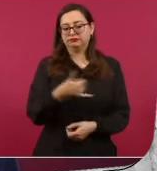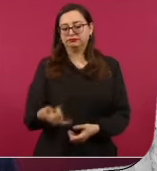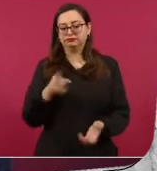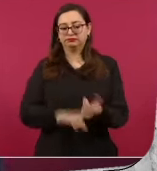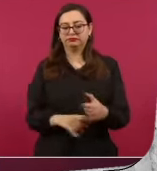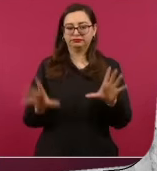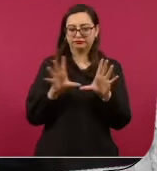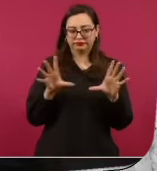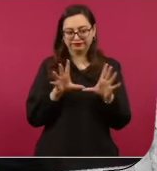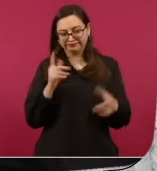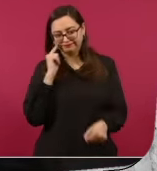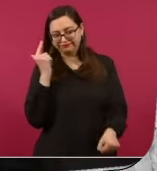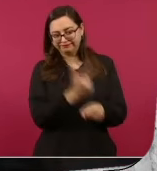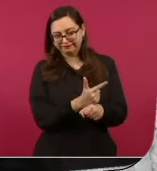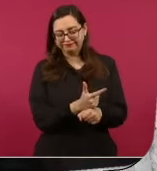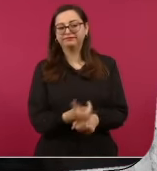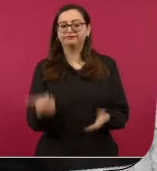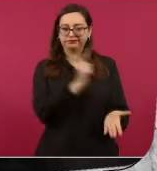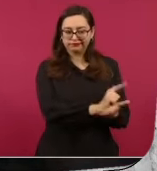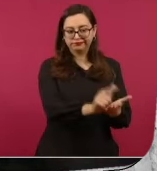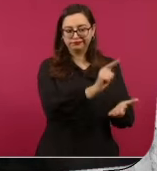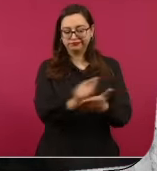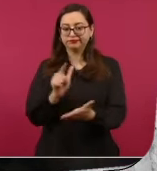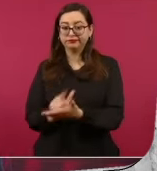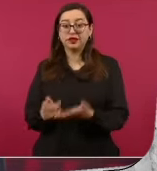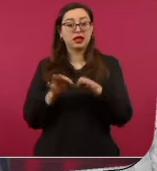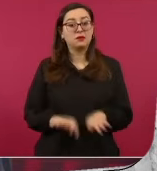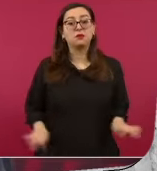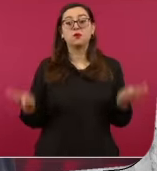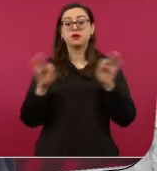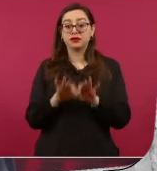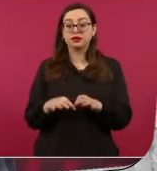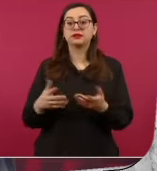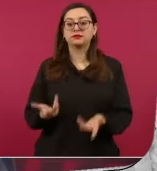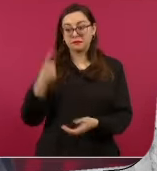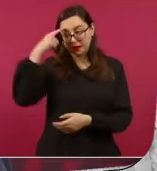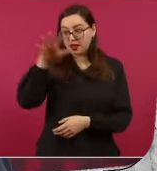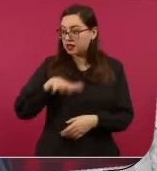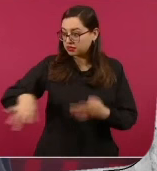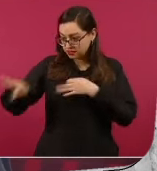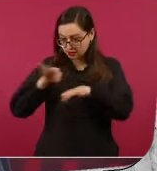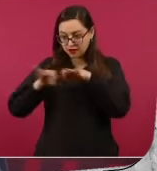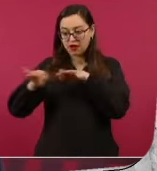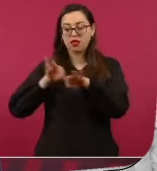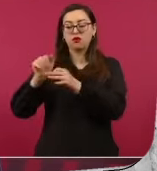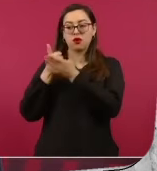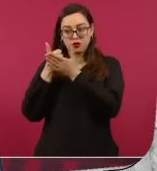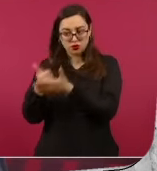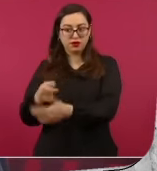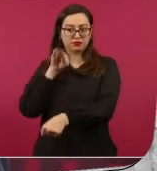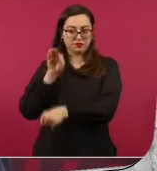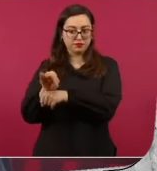apoyando a los trabajadores. Es muy interesante que venga el director del Infonavit, porque se acaba de tomar una decisión de